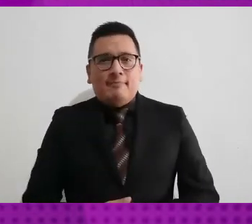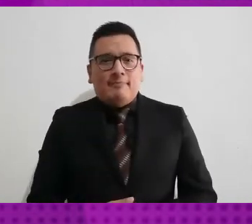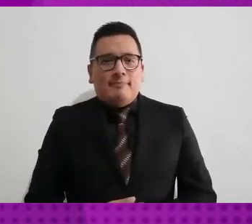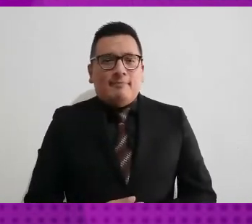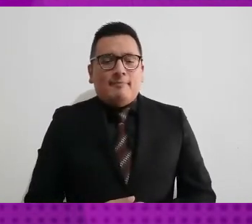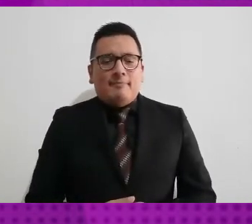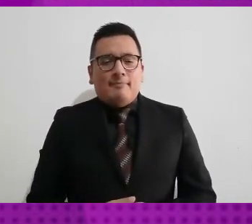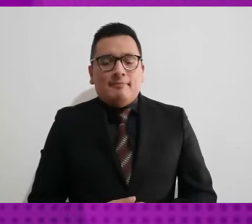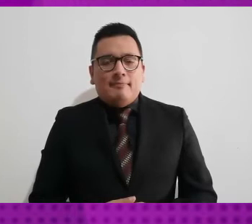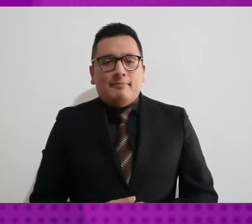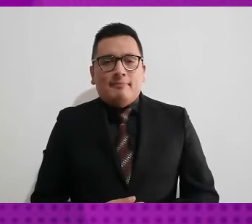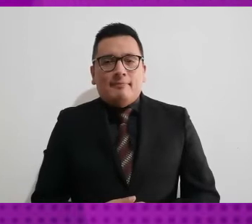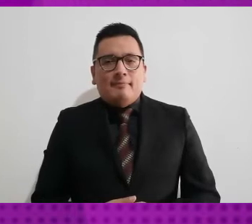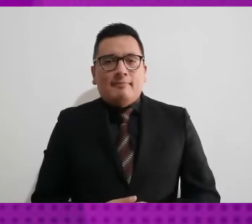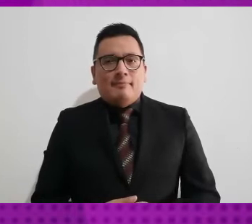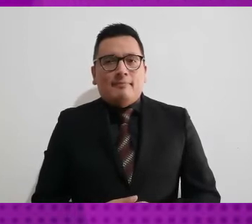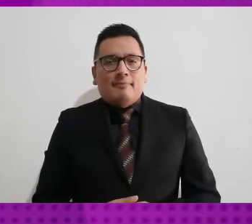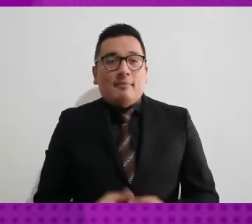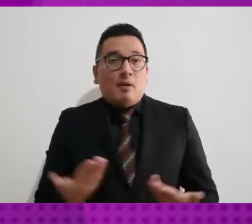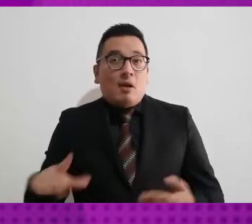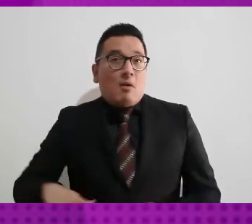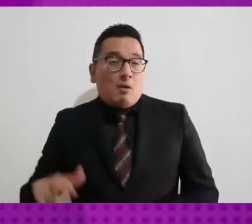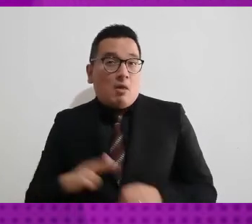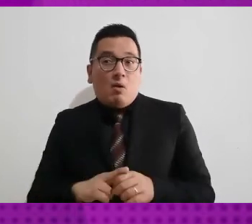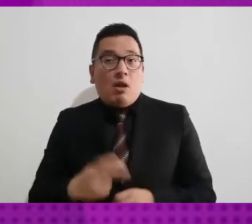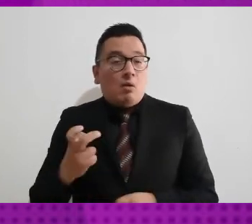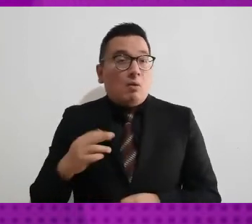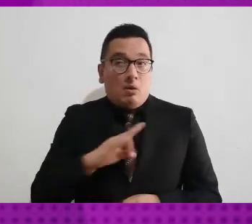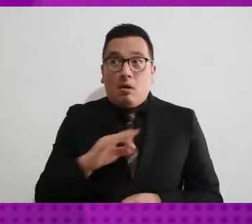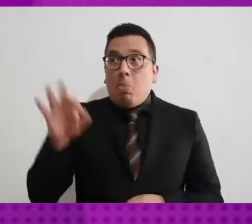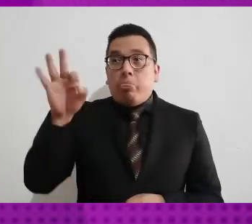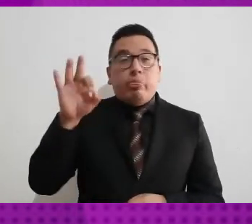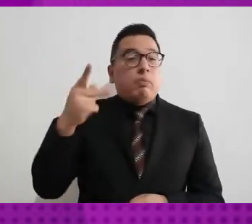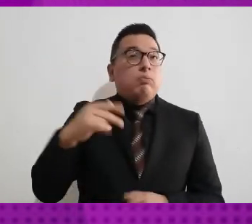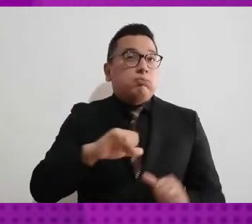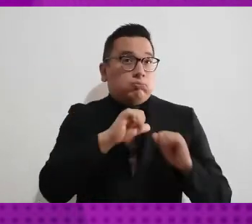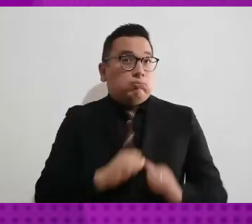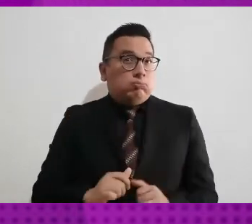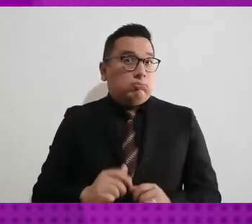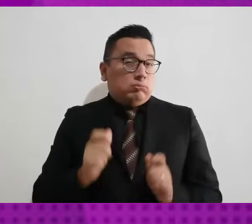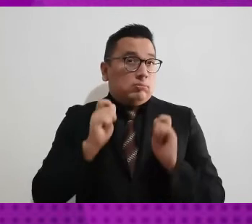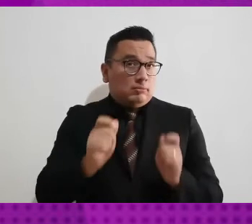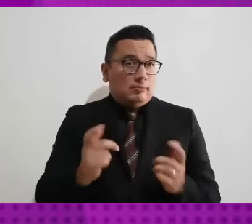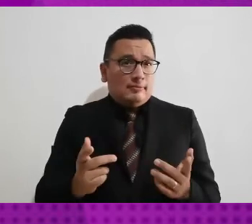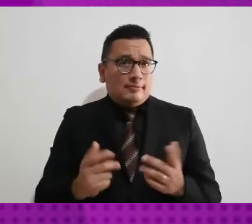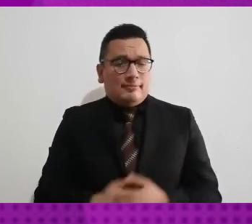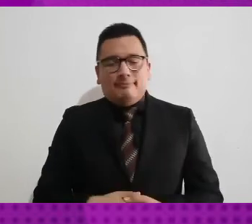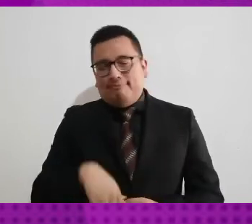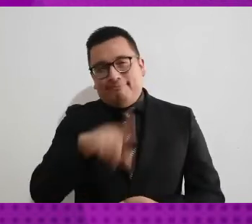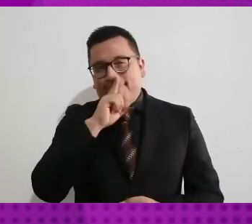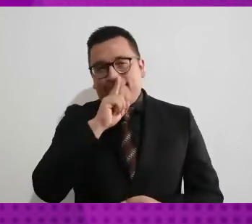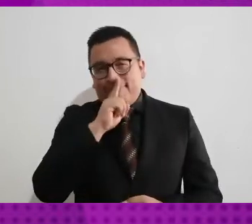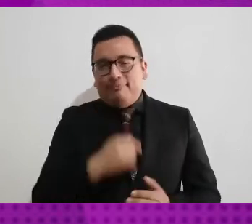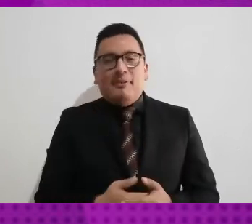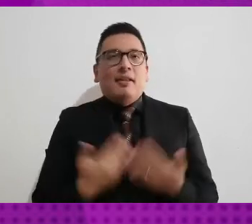¿no? Le quita la posibilidad a los gobernadores de los estados de que elijan a su autoridad electoral, y se